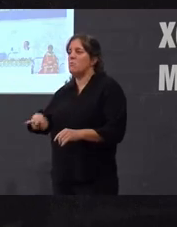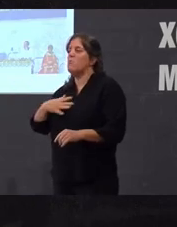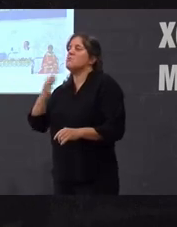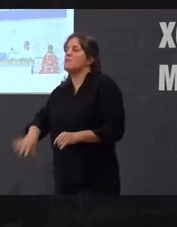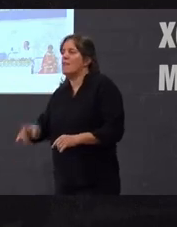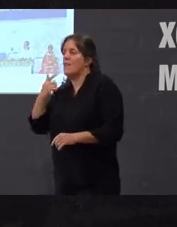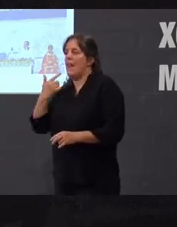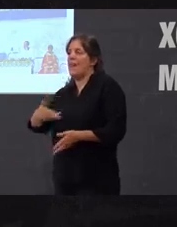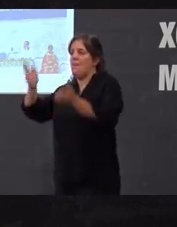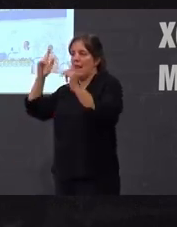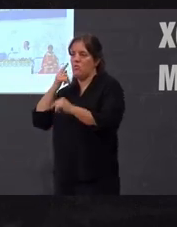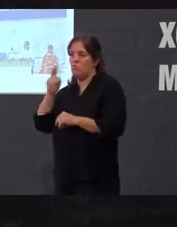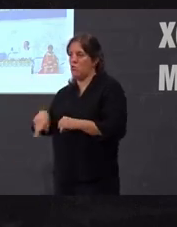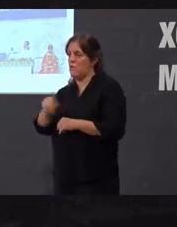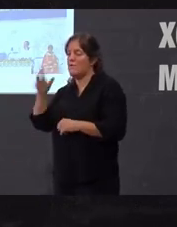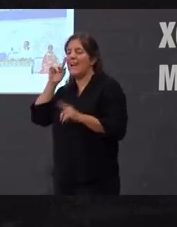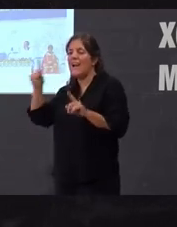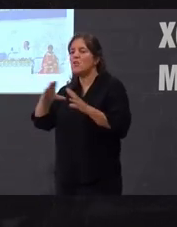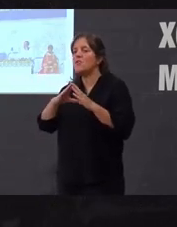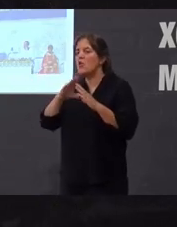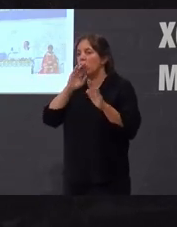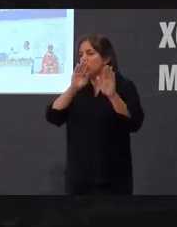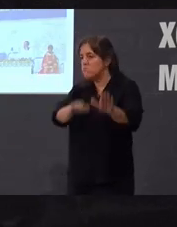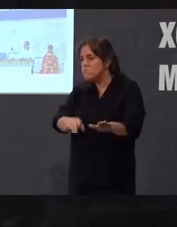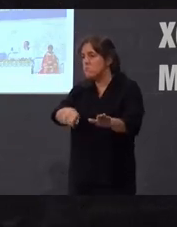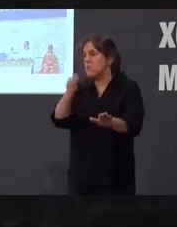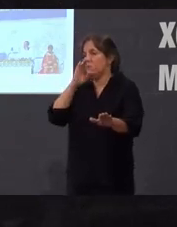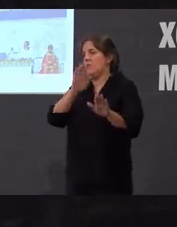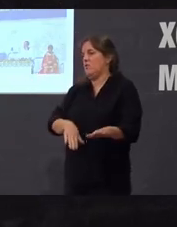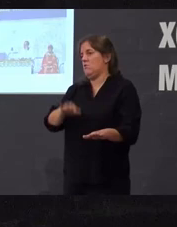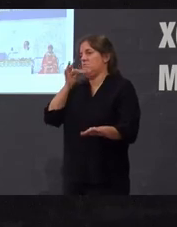de liberalismo. No, no, no. Si eras católico, tenías que ser un católico